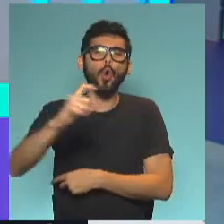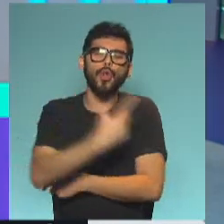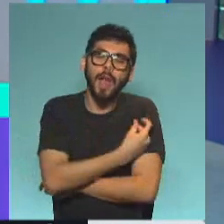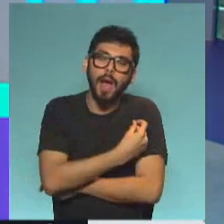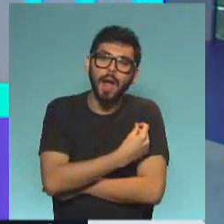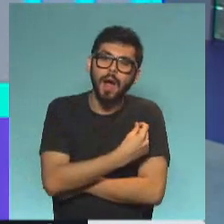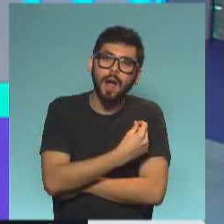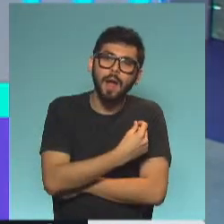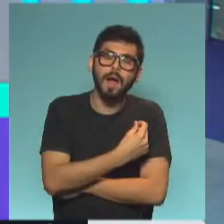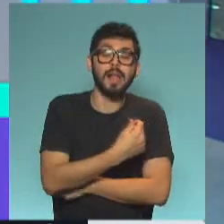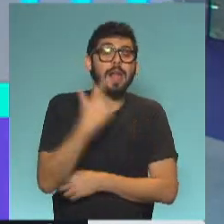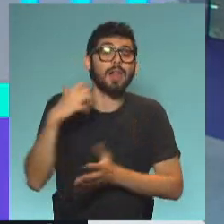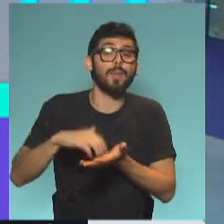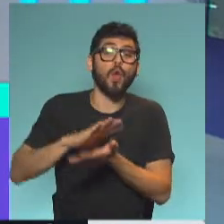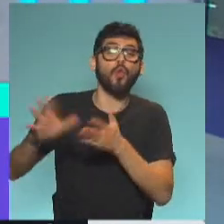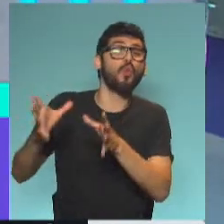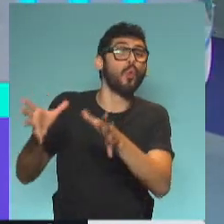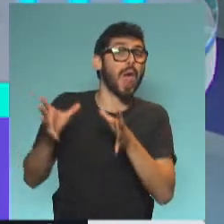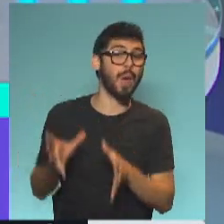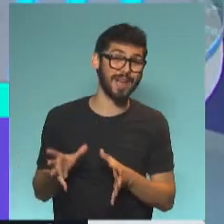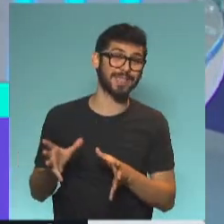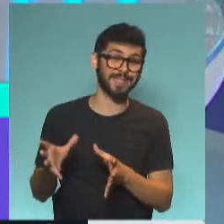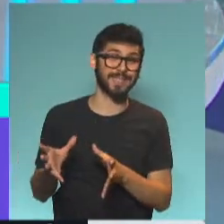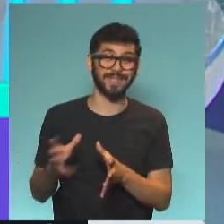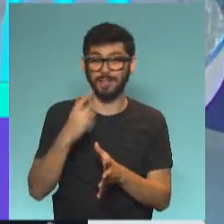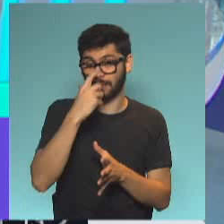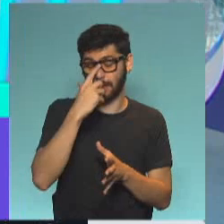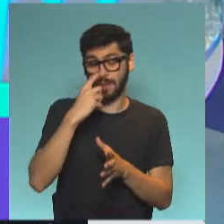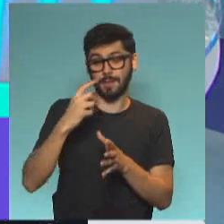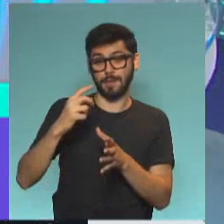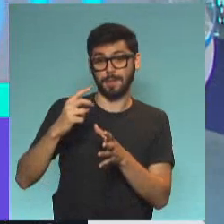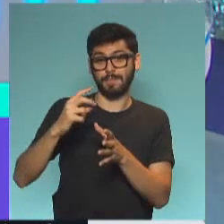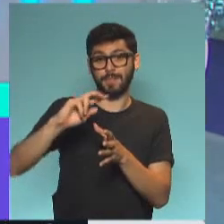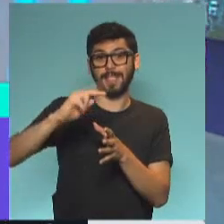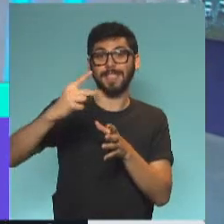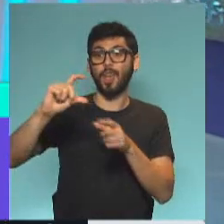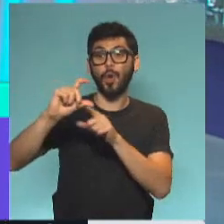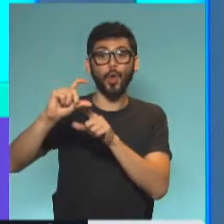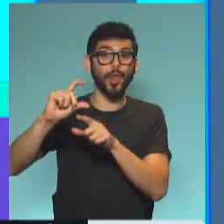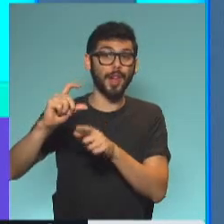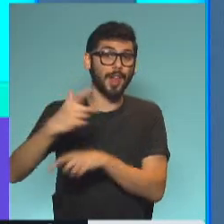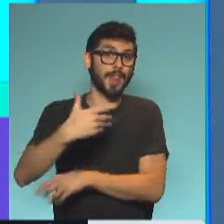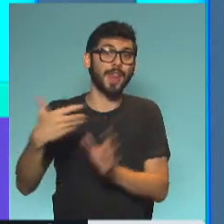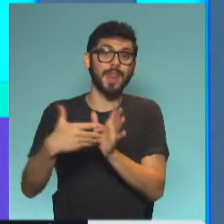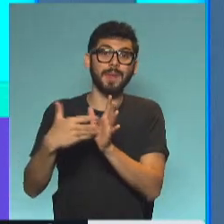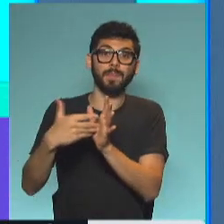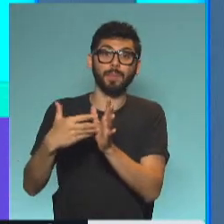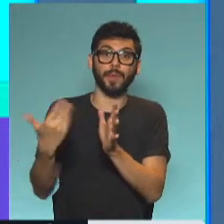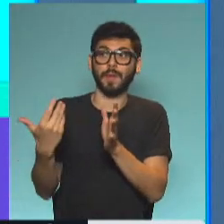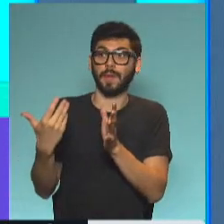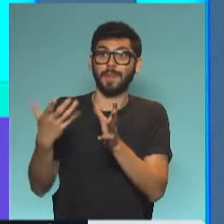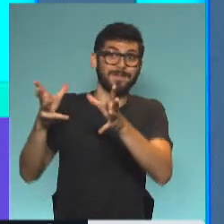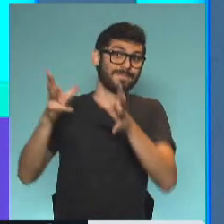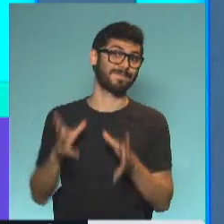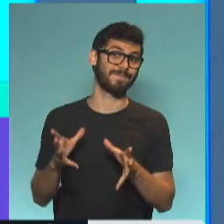dosis estamos esperando las nuevas la entrada de nuevas digamos la segunda dosis depende exclusivamente de la disponibilidad que tengamos en nuestro